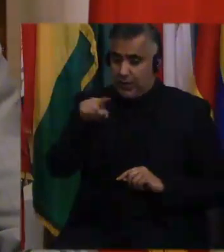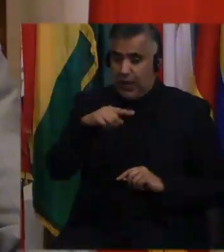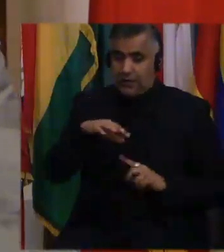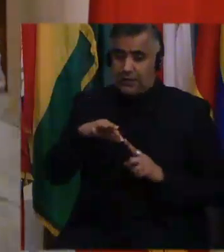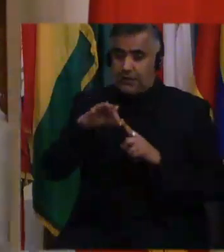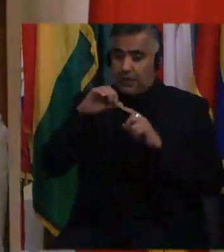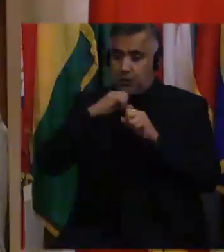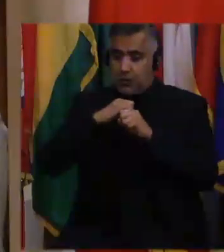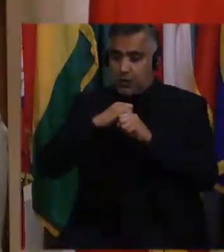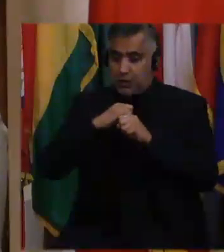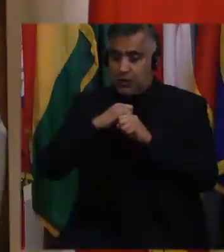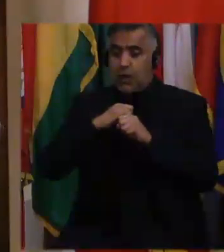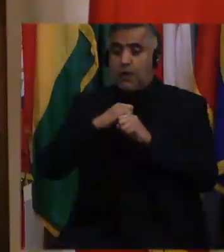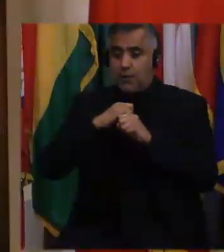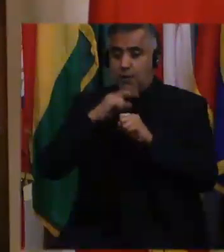trabajo,